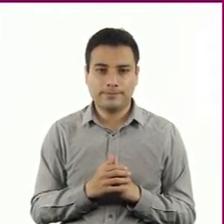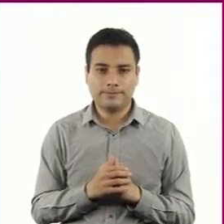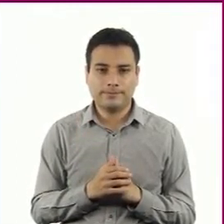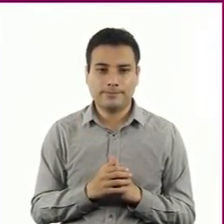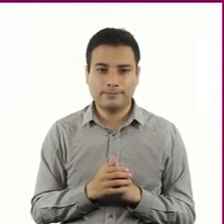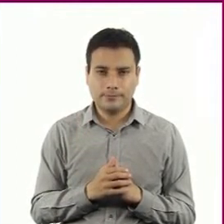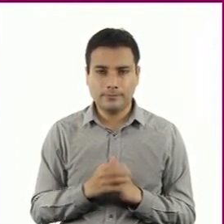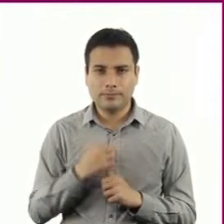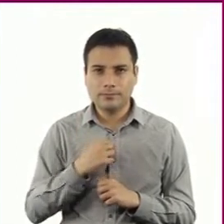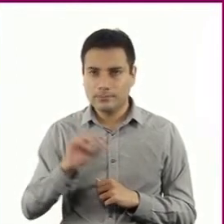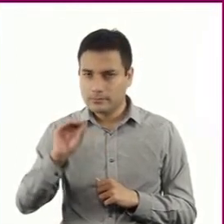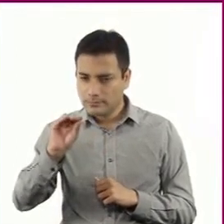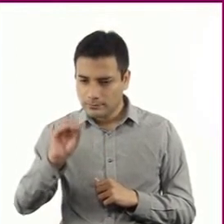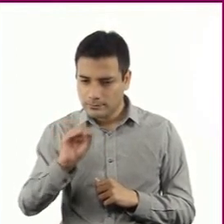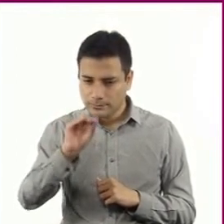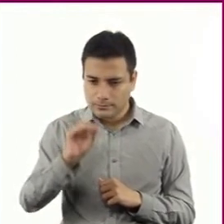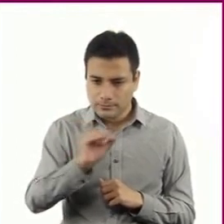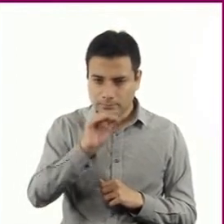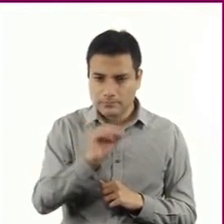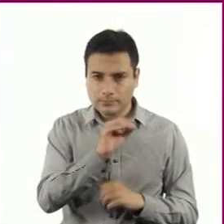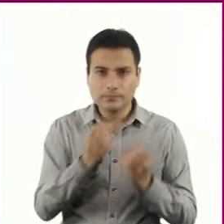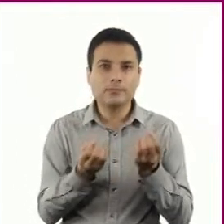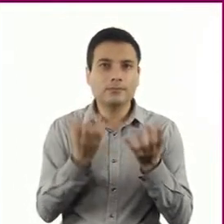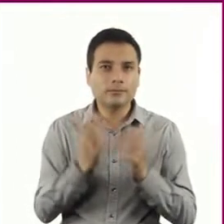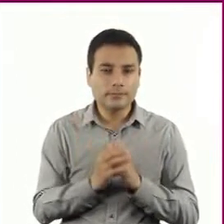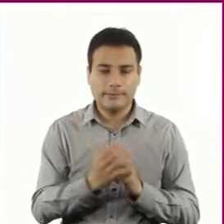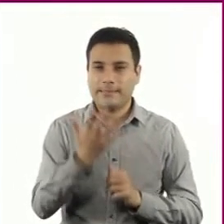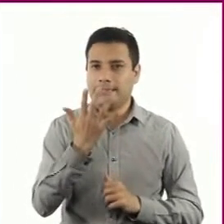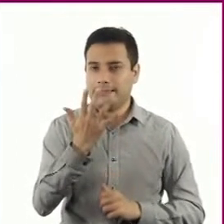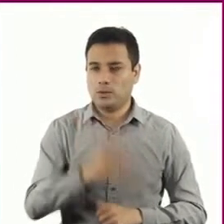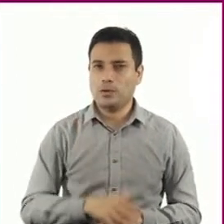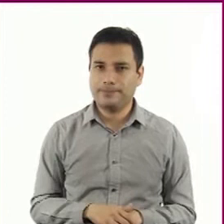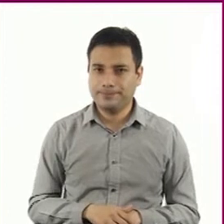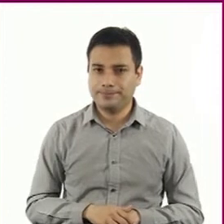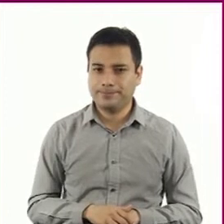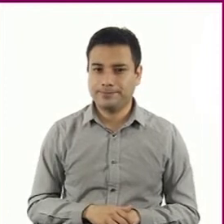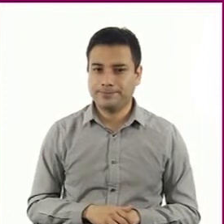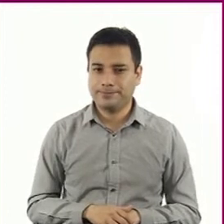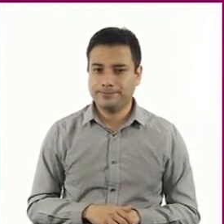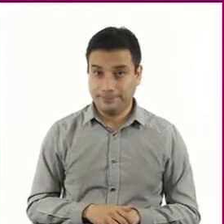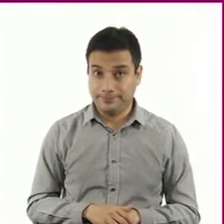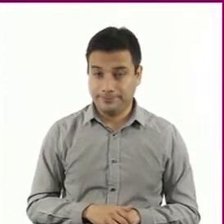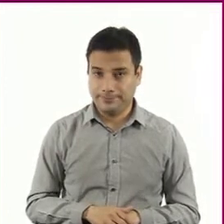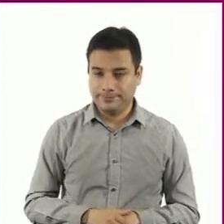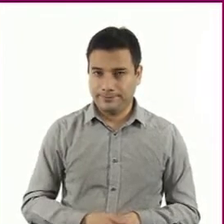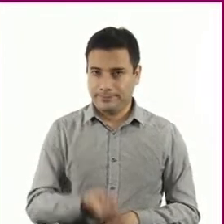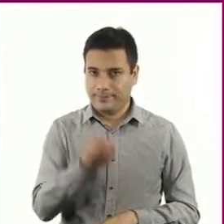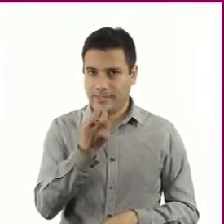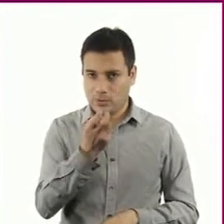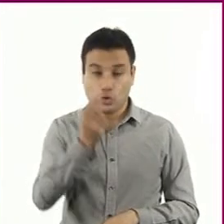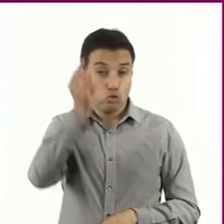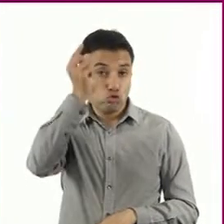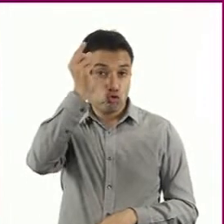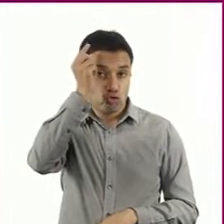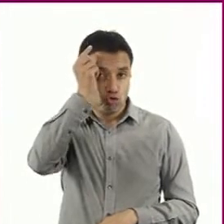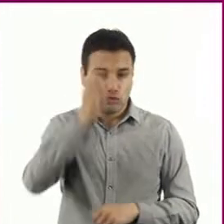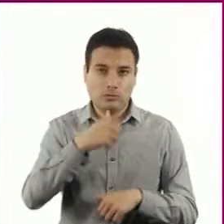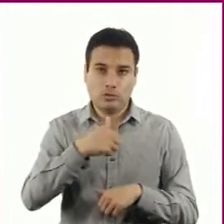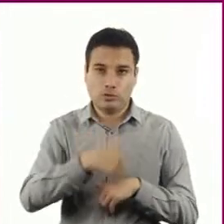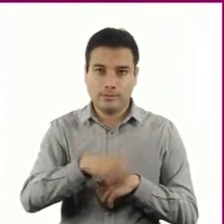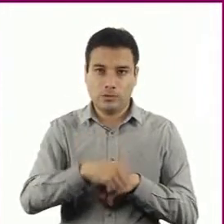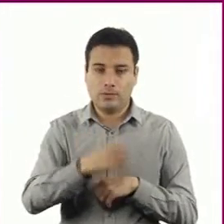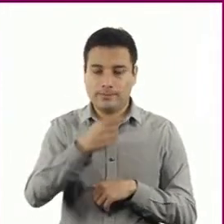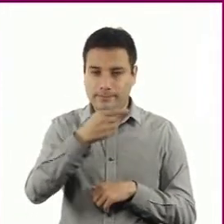punto decimal 5 cifras a la derecha. Dicho número representa el valor absoluto del exponente de la base 10, que es